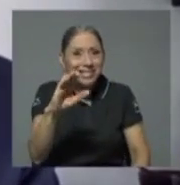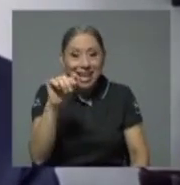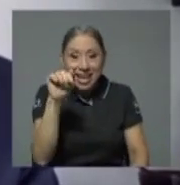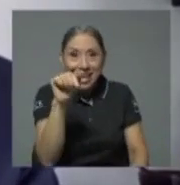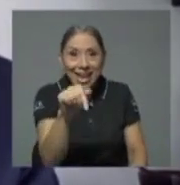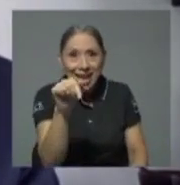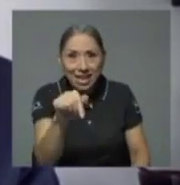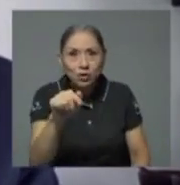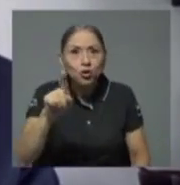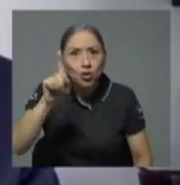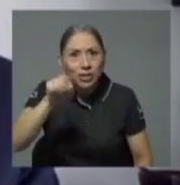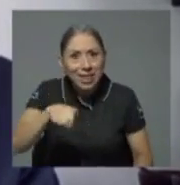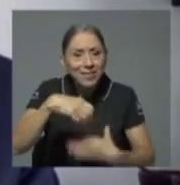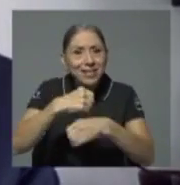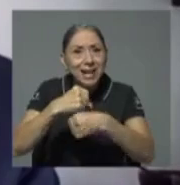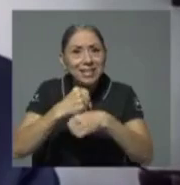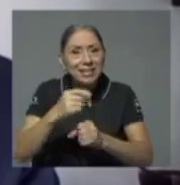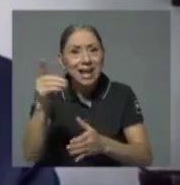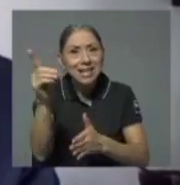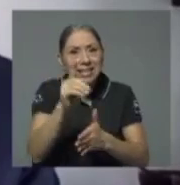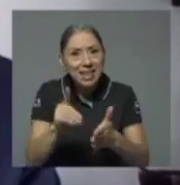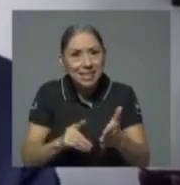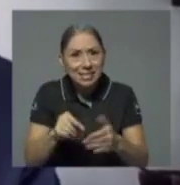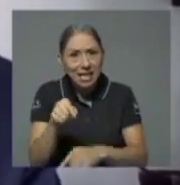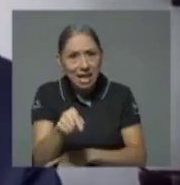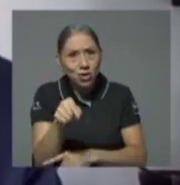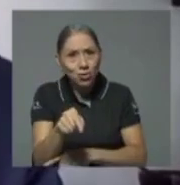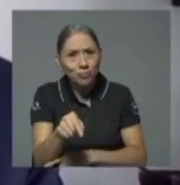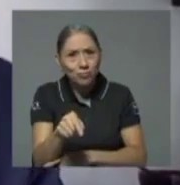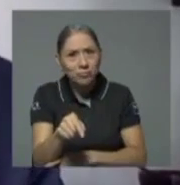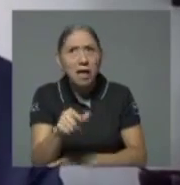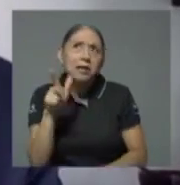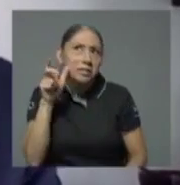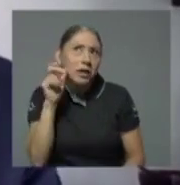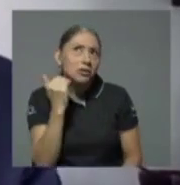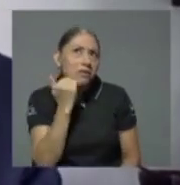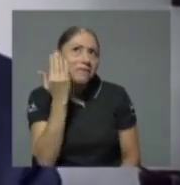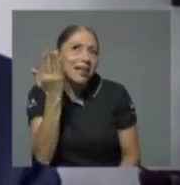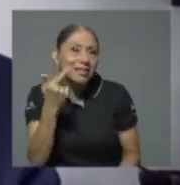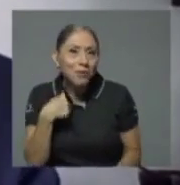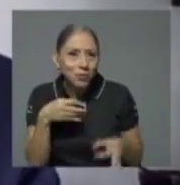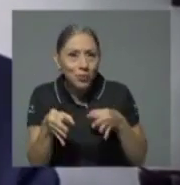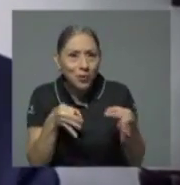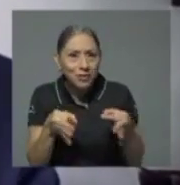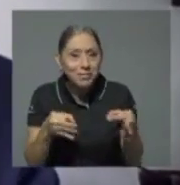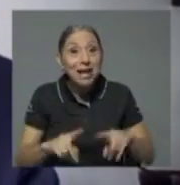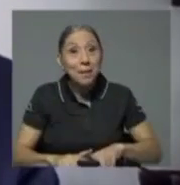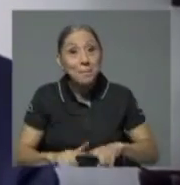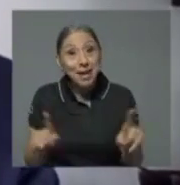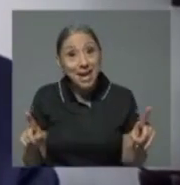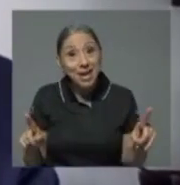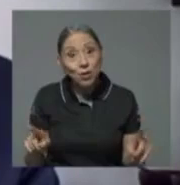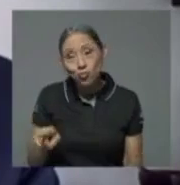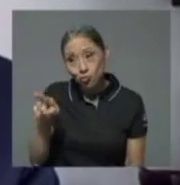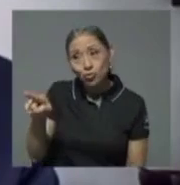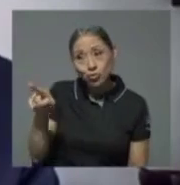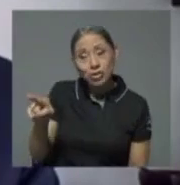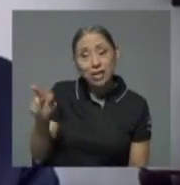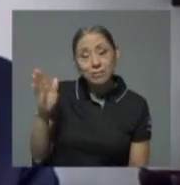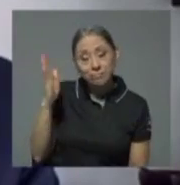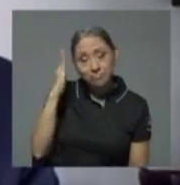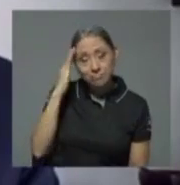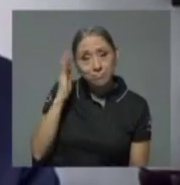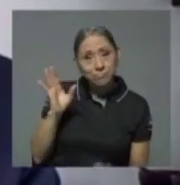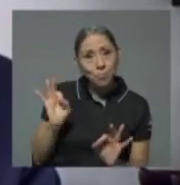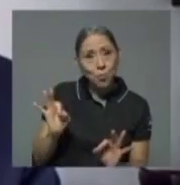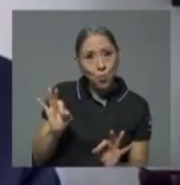a realizar este diseño. Suena muy fácil cuando uno lo explica, pero usted muy bien como